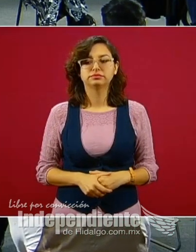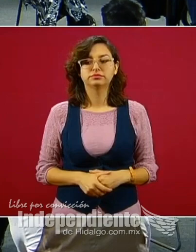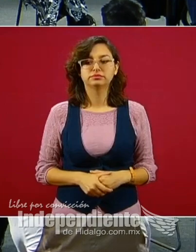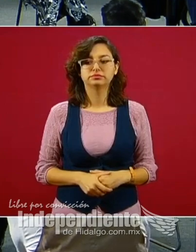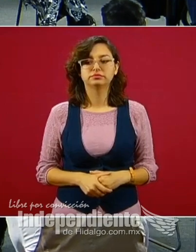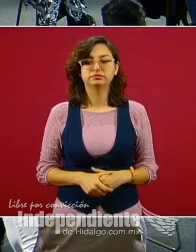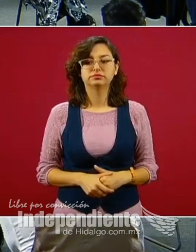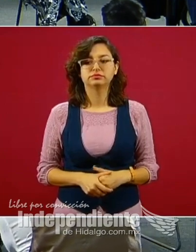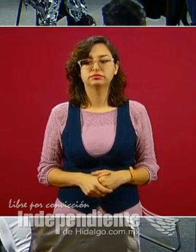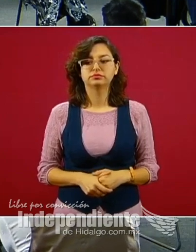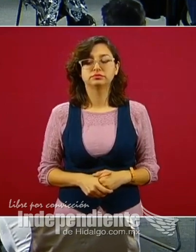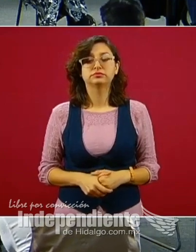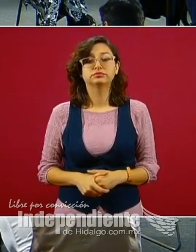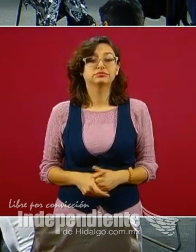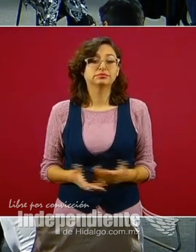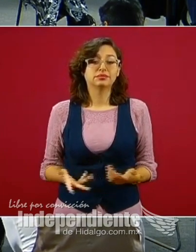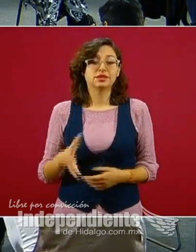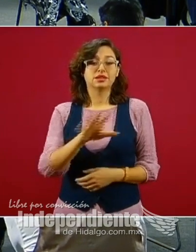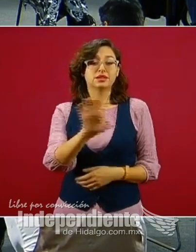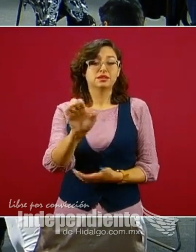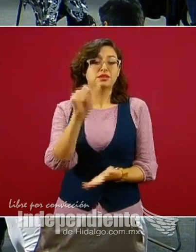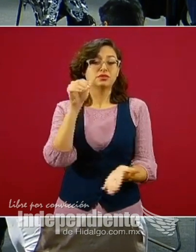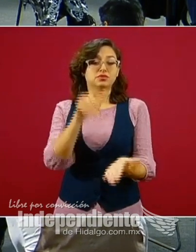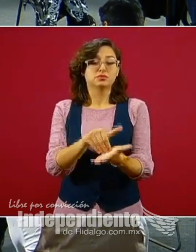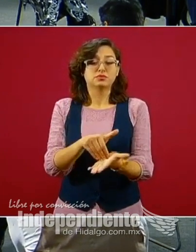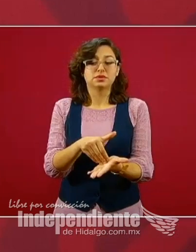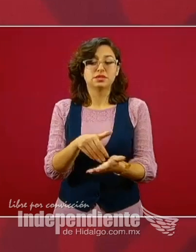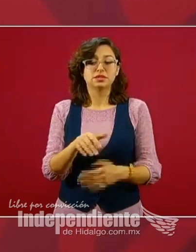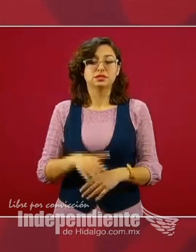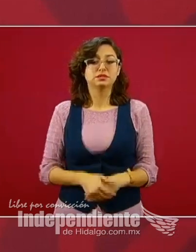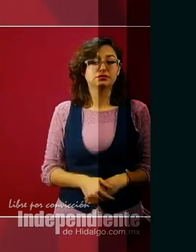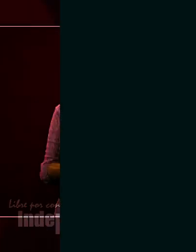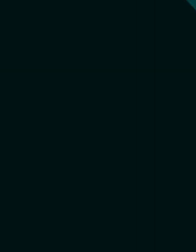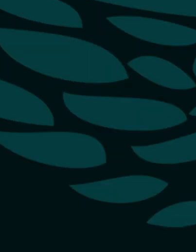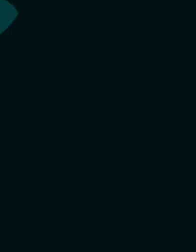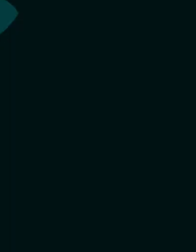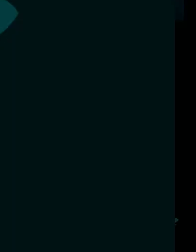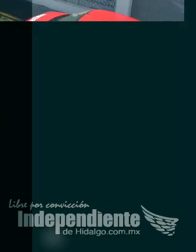¿Cuántos? 500 mil con el coronavirus.